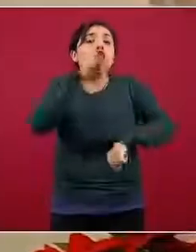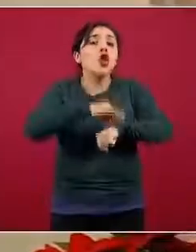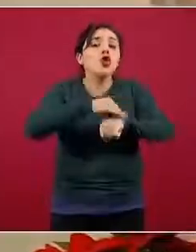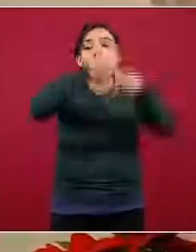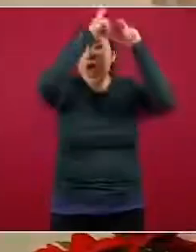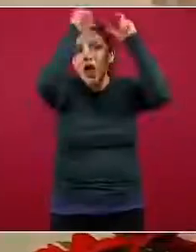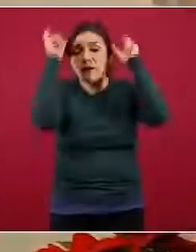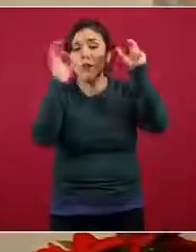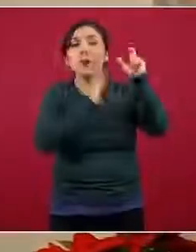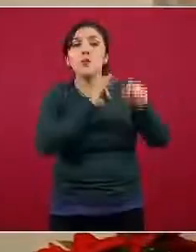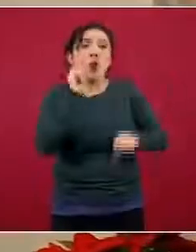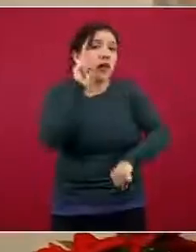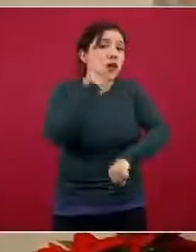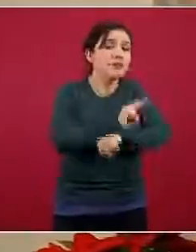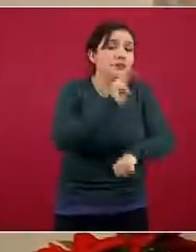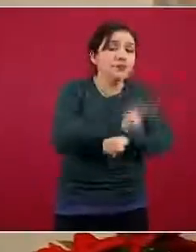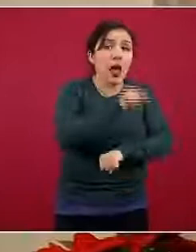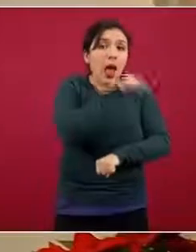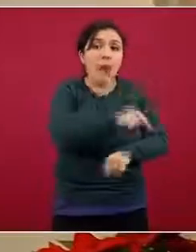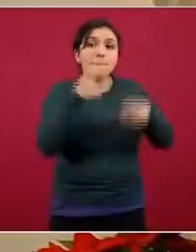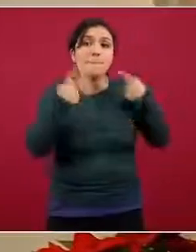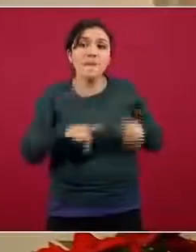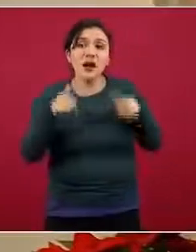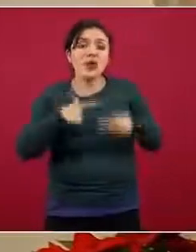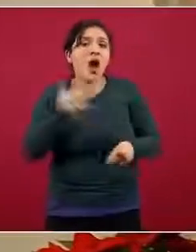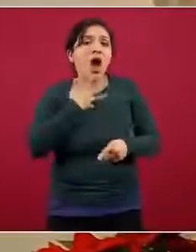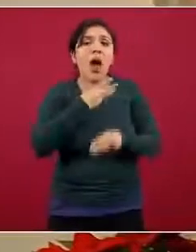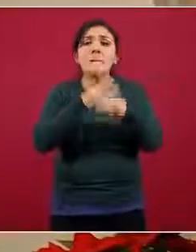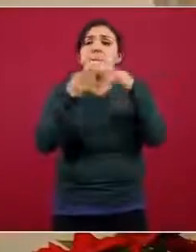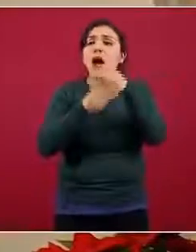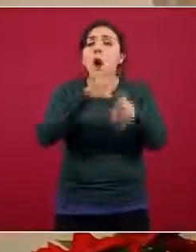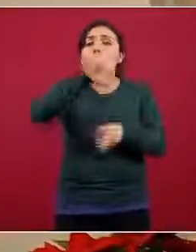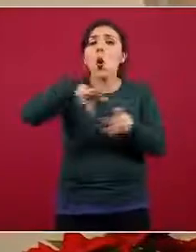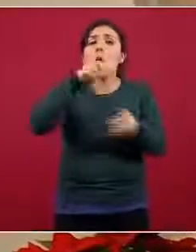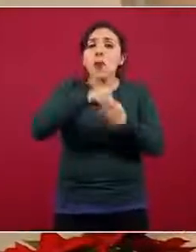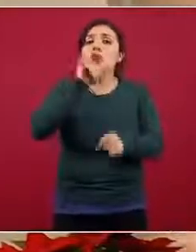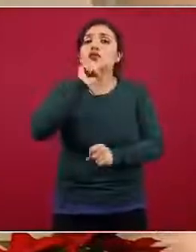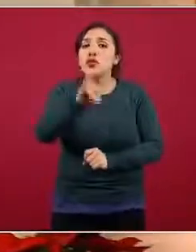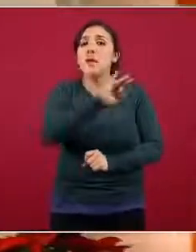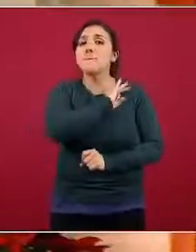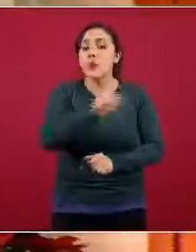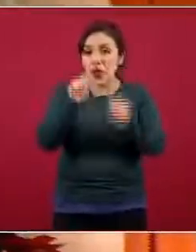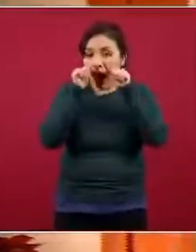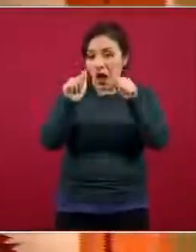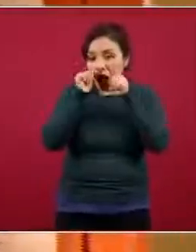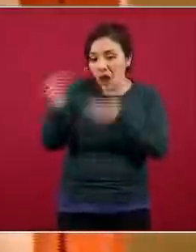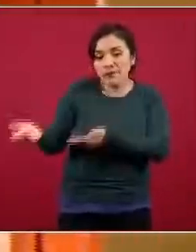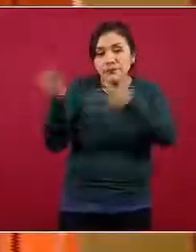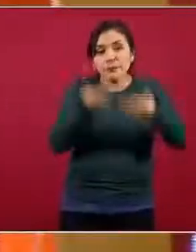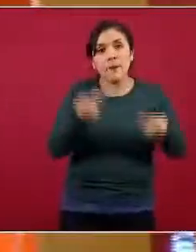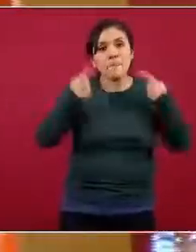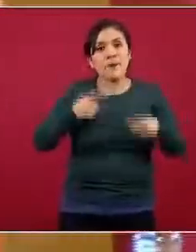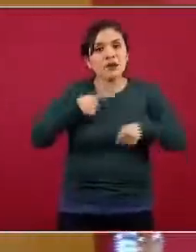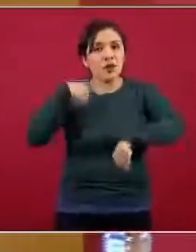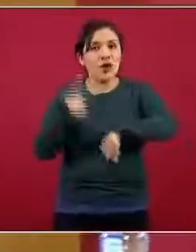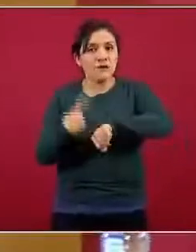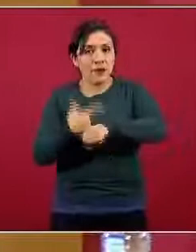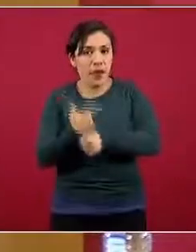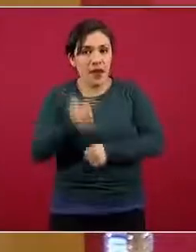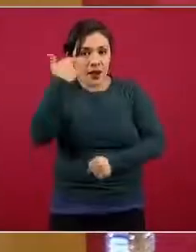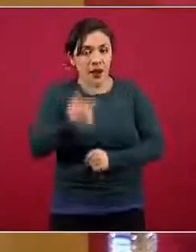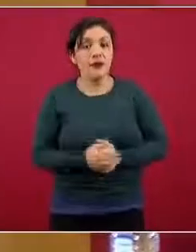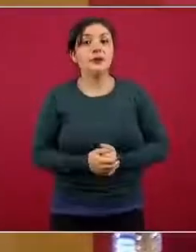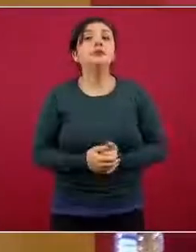ese paciente crítico, ¿no? Tienen los insumos para poderse hacer cargo de ese paciente